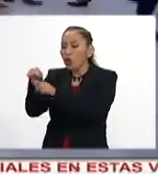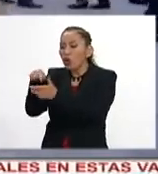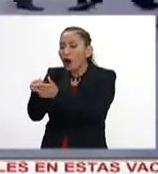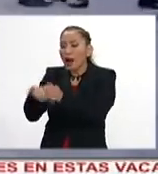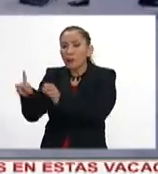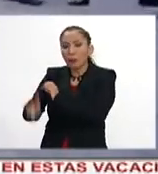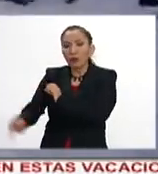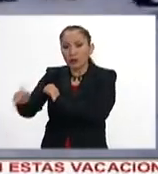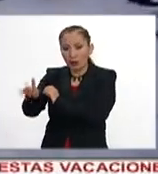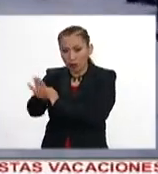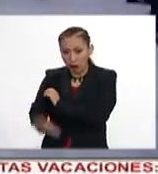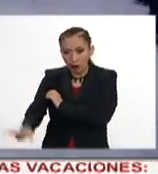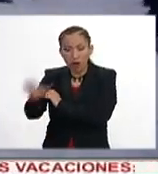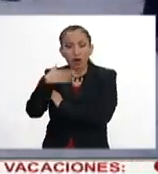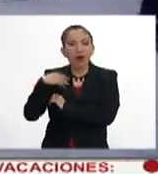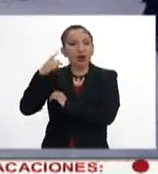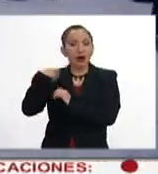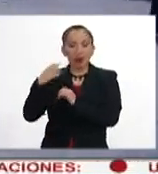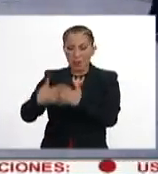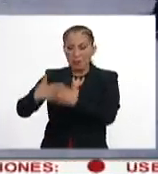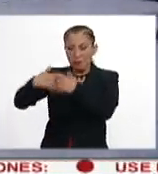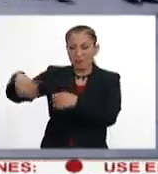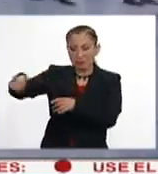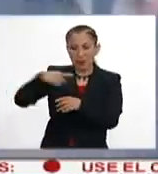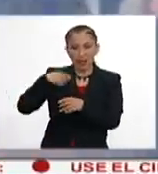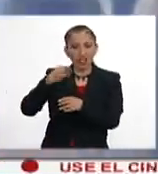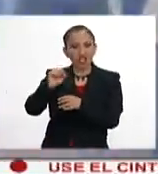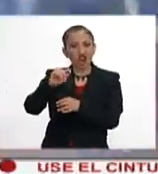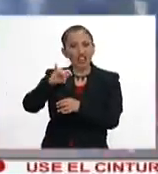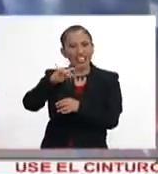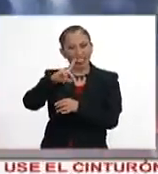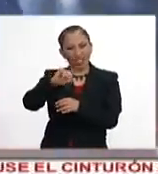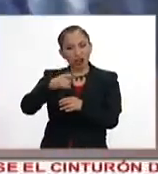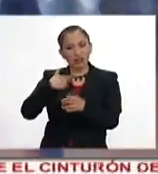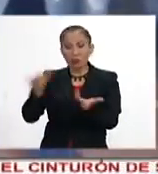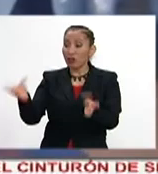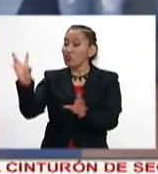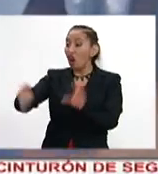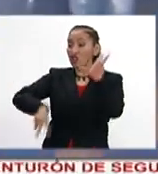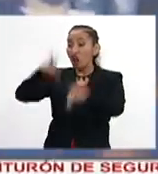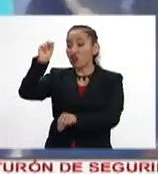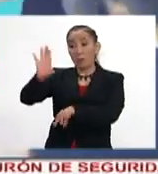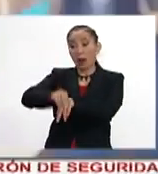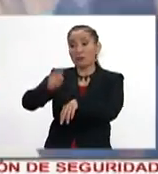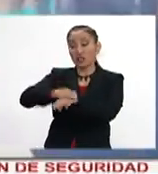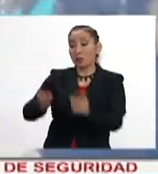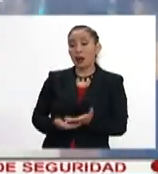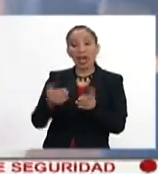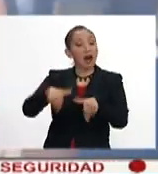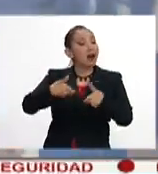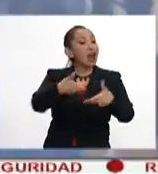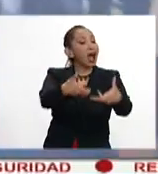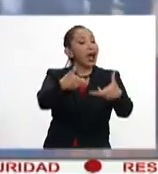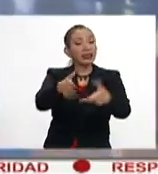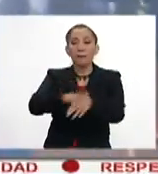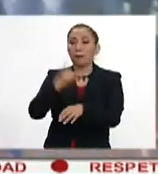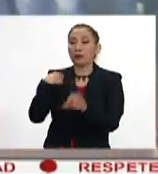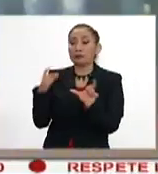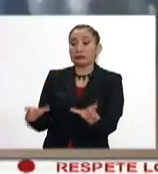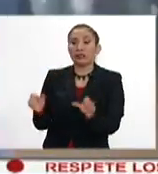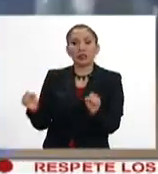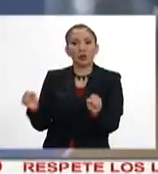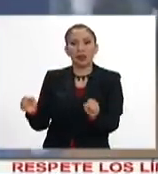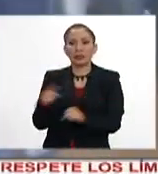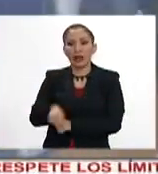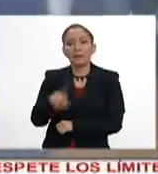espacios públicos. Los sonideros se enfrentan cada vez más a la negativa de las autoridades a autorizar bailes callejeros por razones de